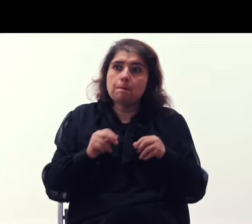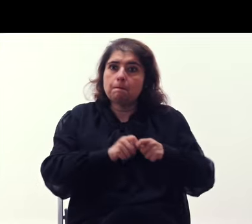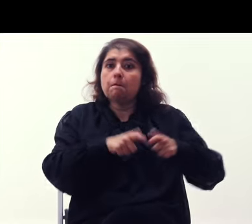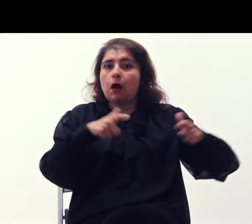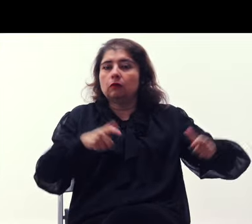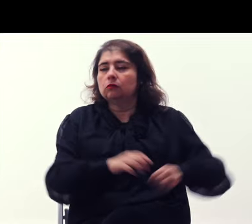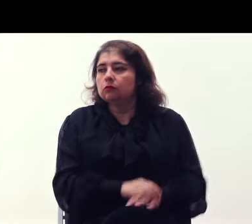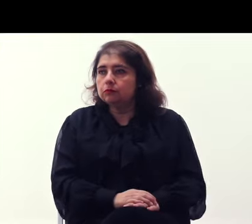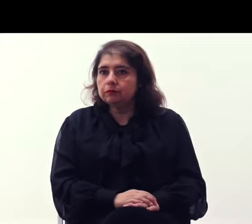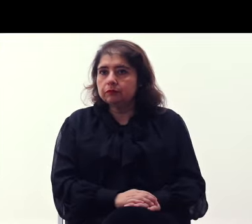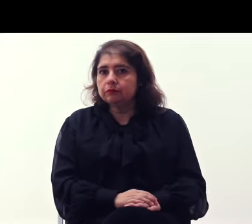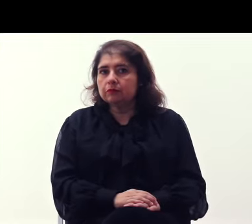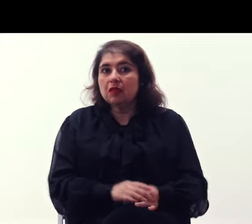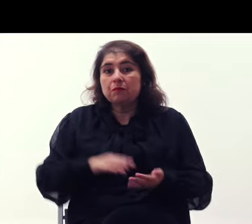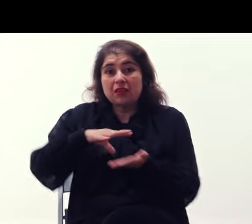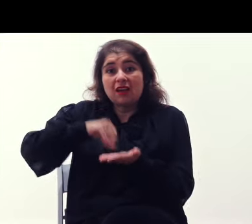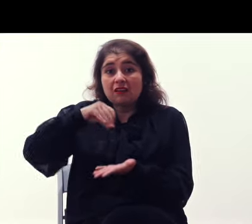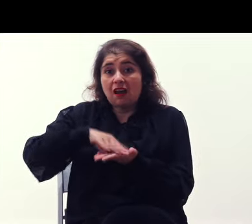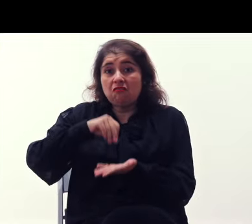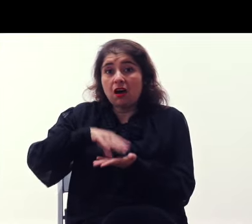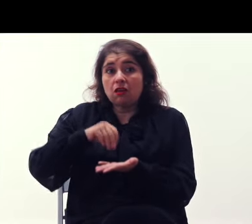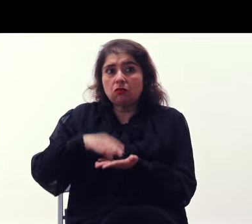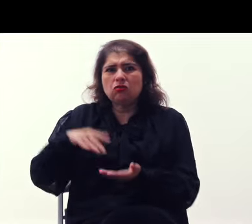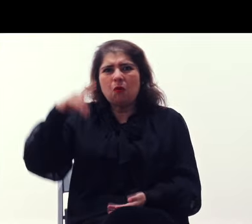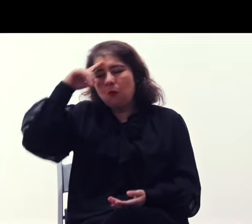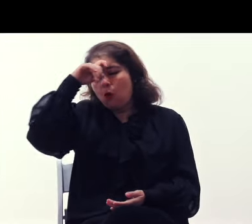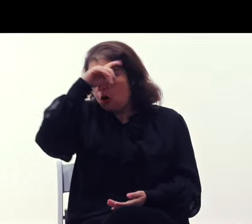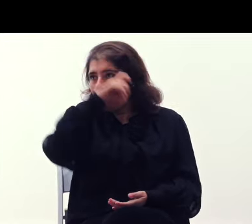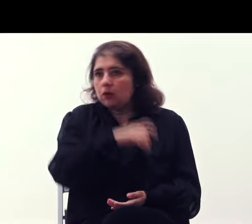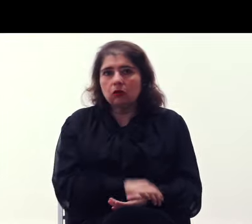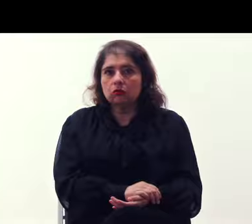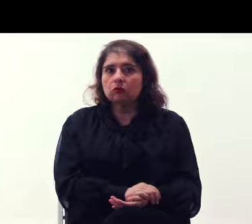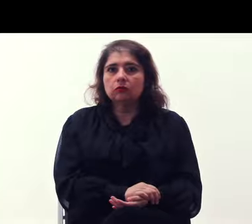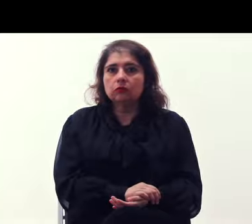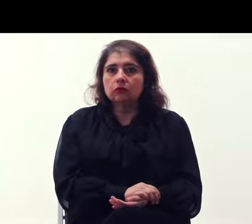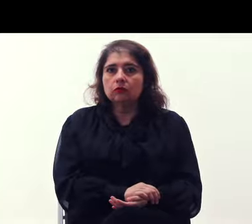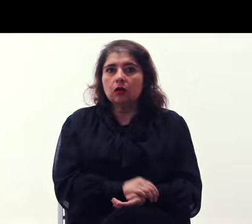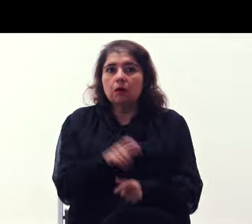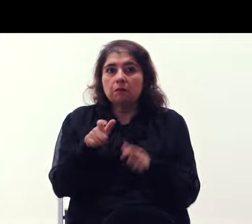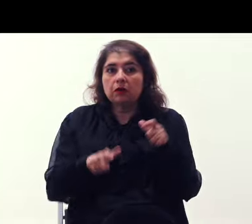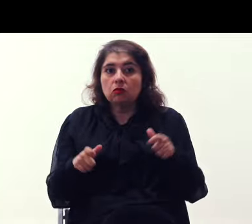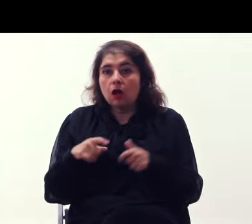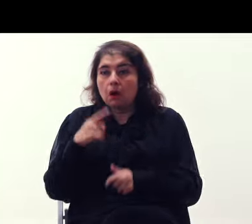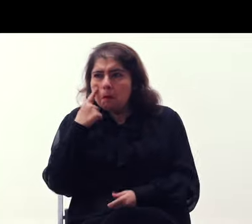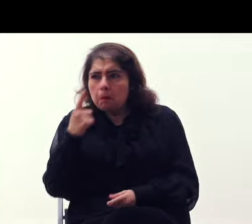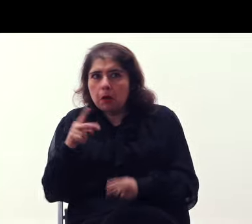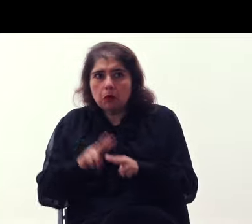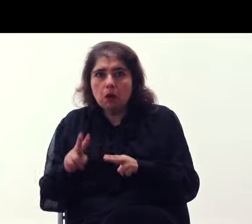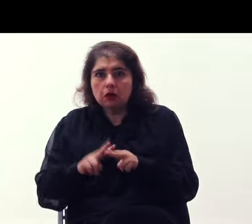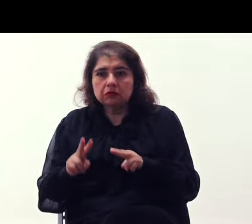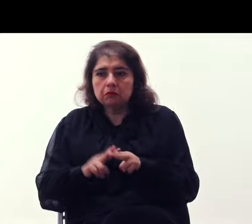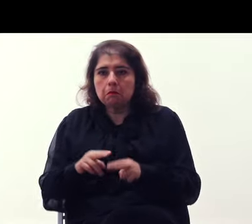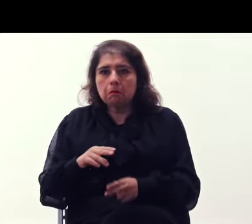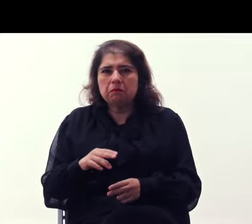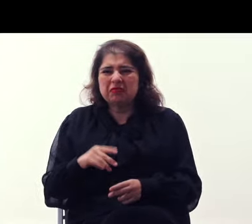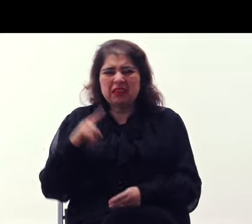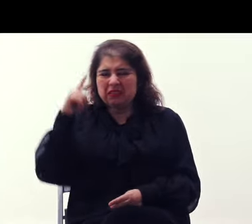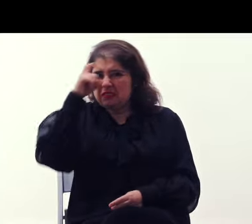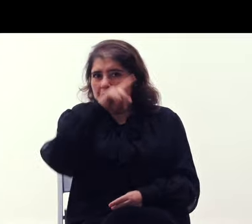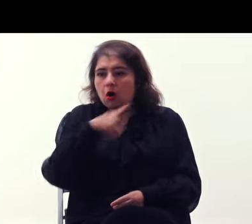medios artísticos. La práctica del grabado es muy compleja si es que uno no la ve, no